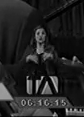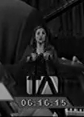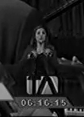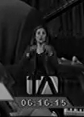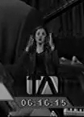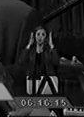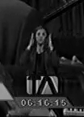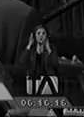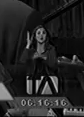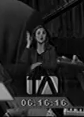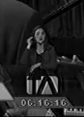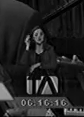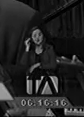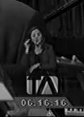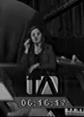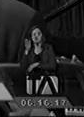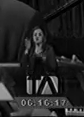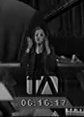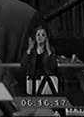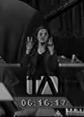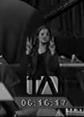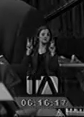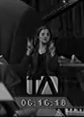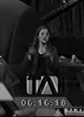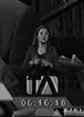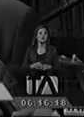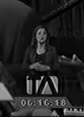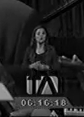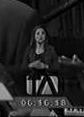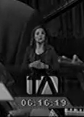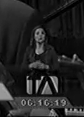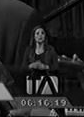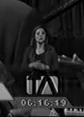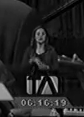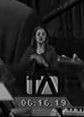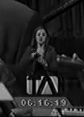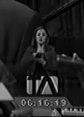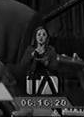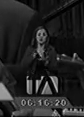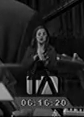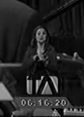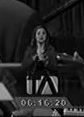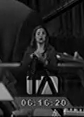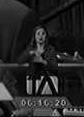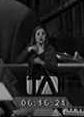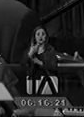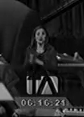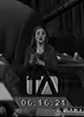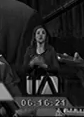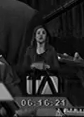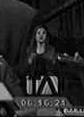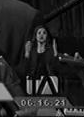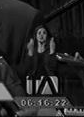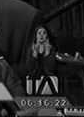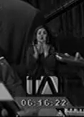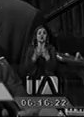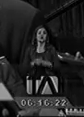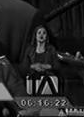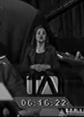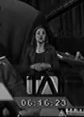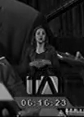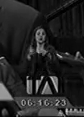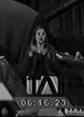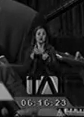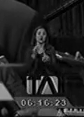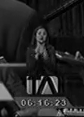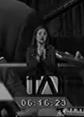escucharles, de ver, de detectar que está habiendo casos, a lo mejor dentro del centro educativo, pero también fuera, también en las familias, también en los clubes